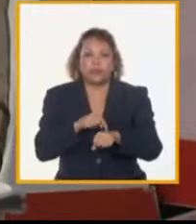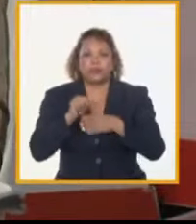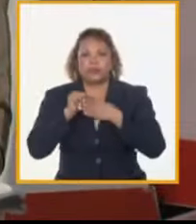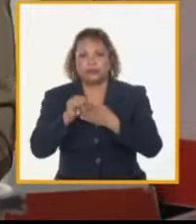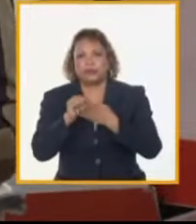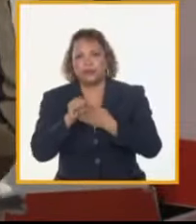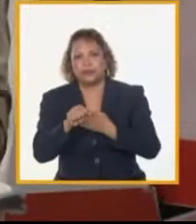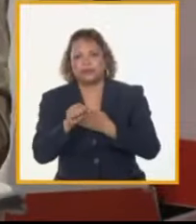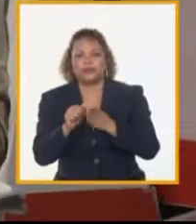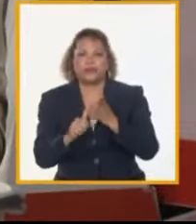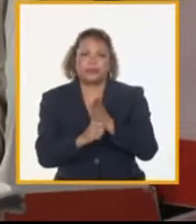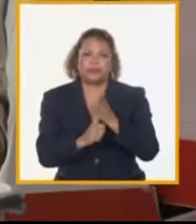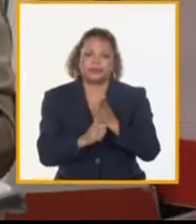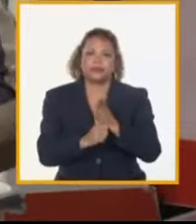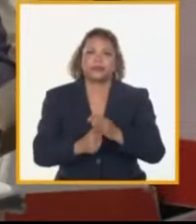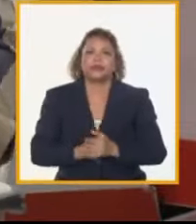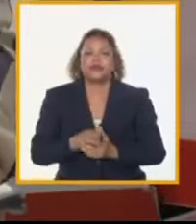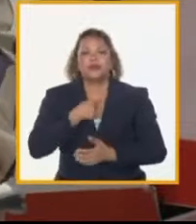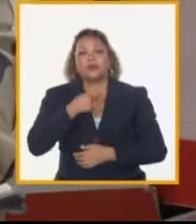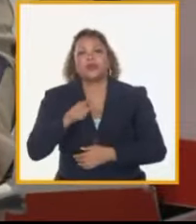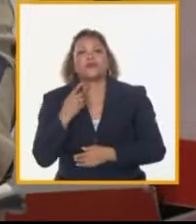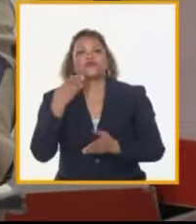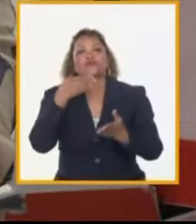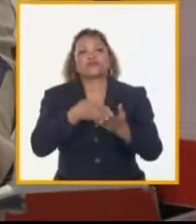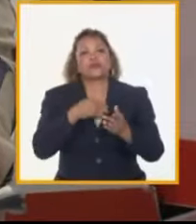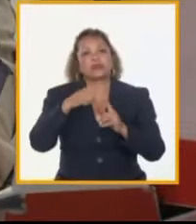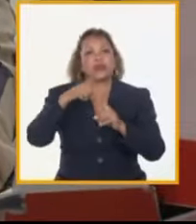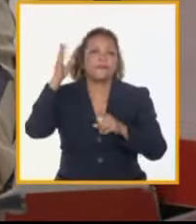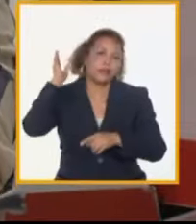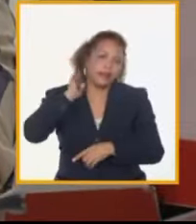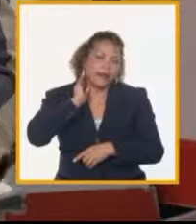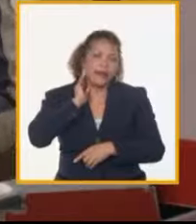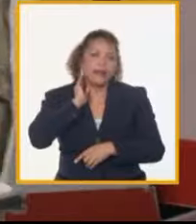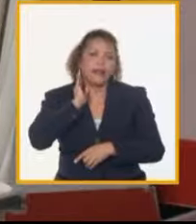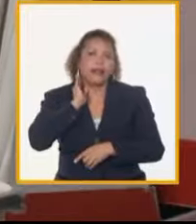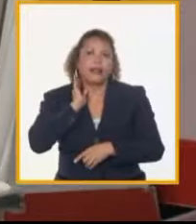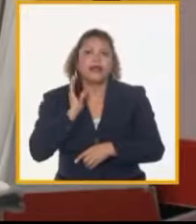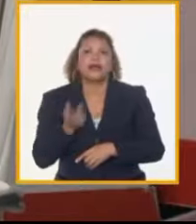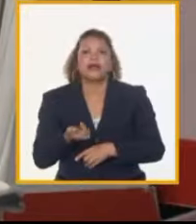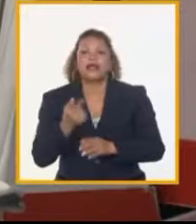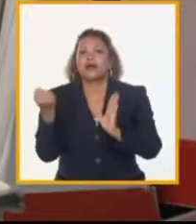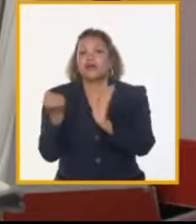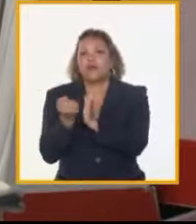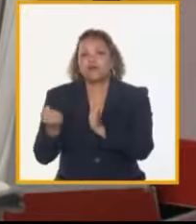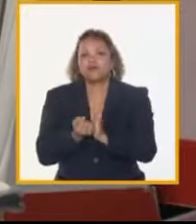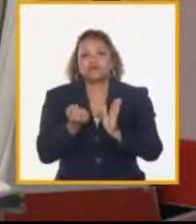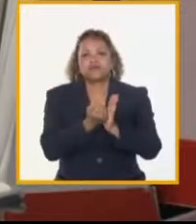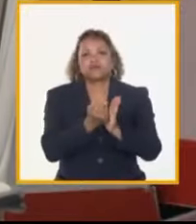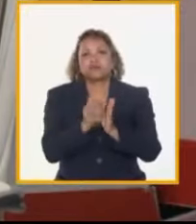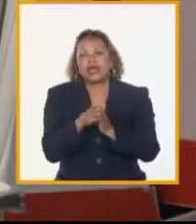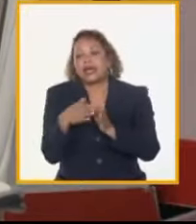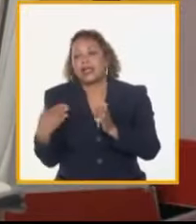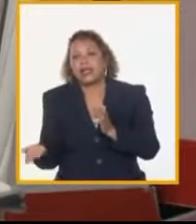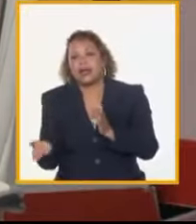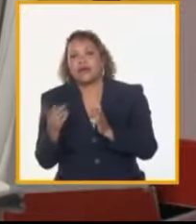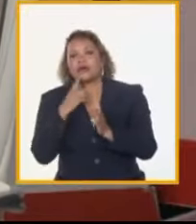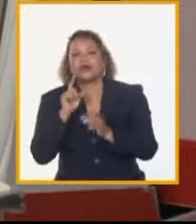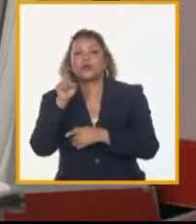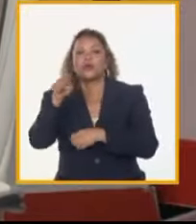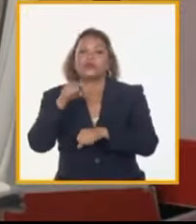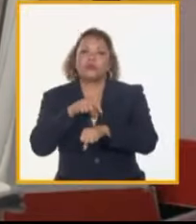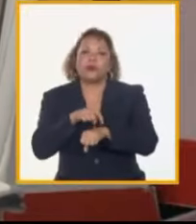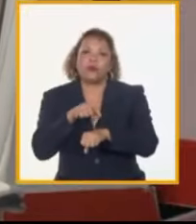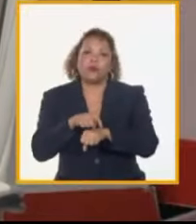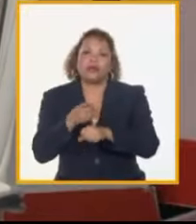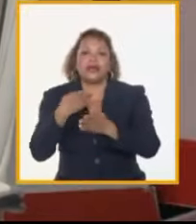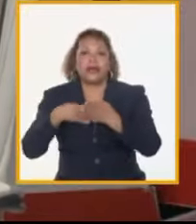hora. Exactamente. Usted llega a la cubre, tiene el área esterilizada de confirmación, y a un extremo tiene la última hora, que tiene entrada